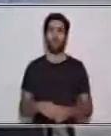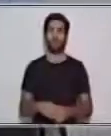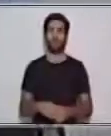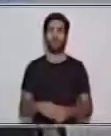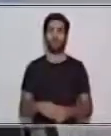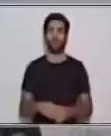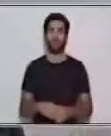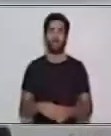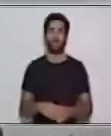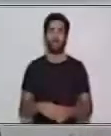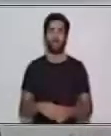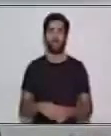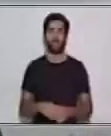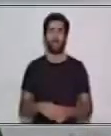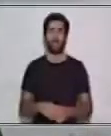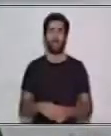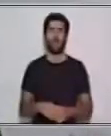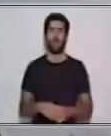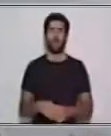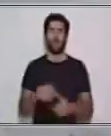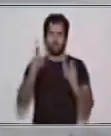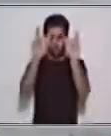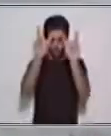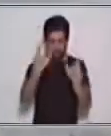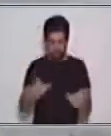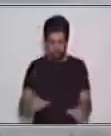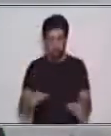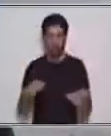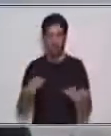La voy a dejar aún abierta de abajo para que